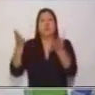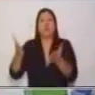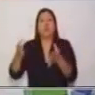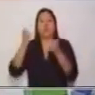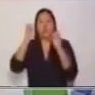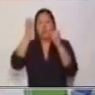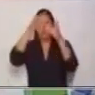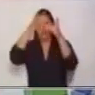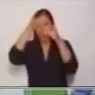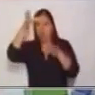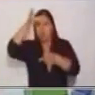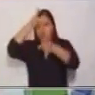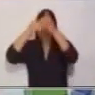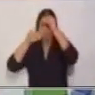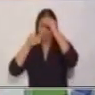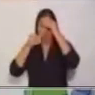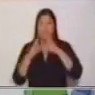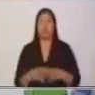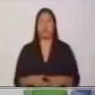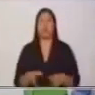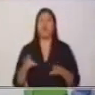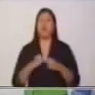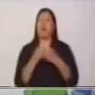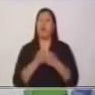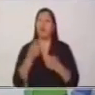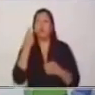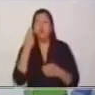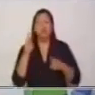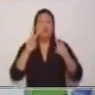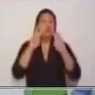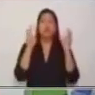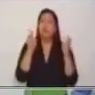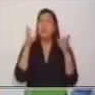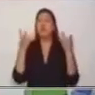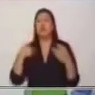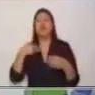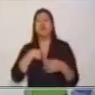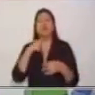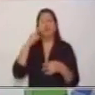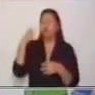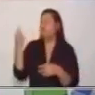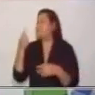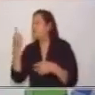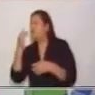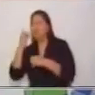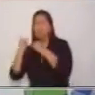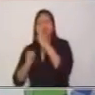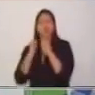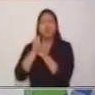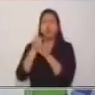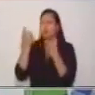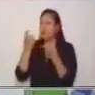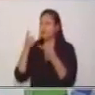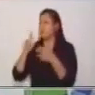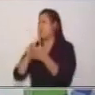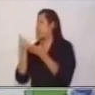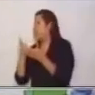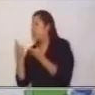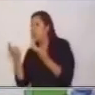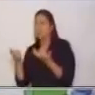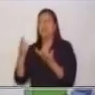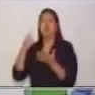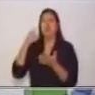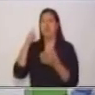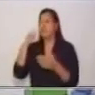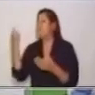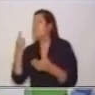tema, vamos a buscar información acerca de ese tema y vamos a generar un conocimiento nuevo acerca de